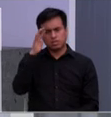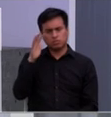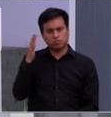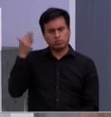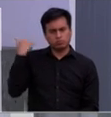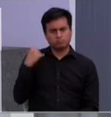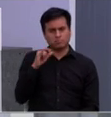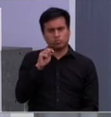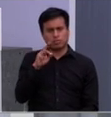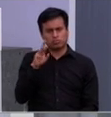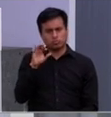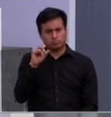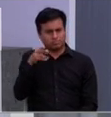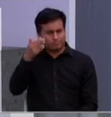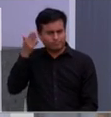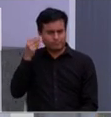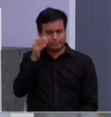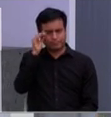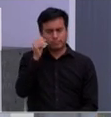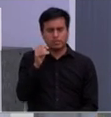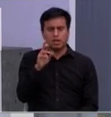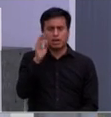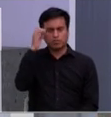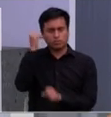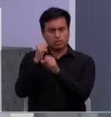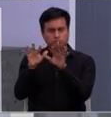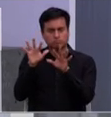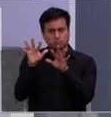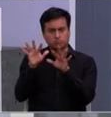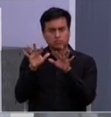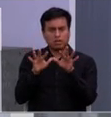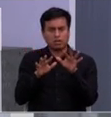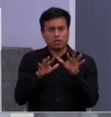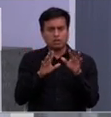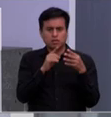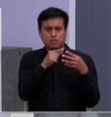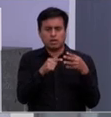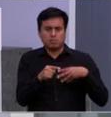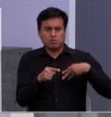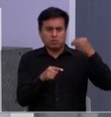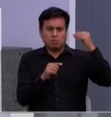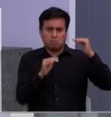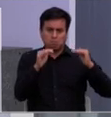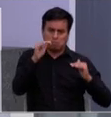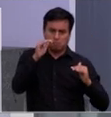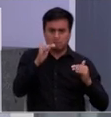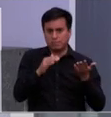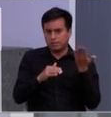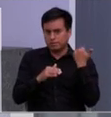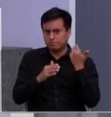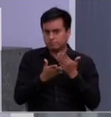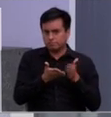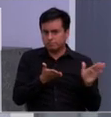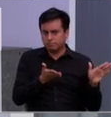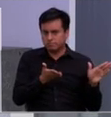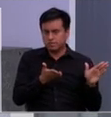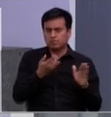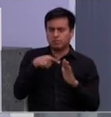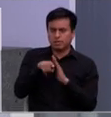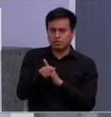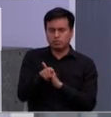Ilustración se recalcó lo racional y se dejó de lado el componente espiritual. Y se fue más